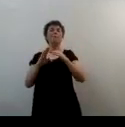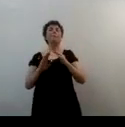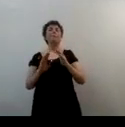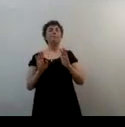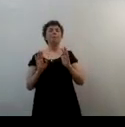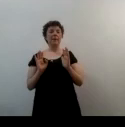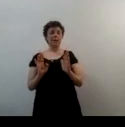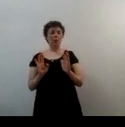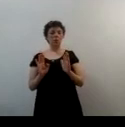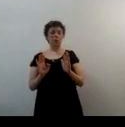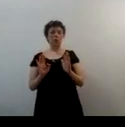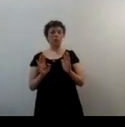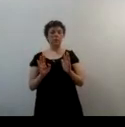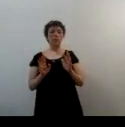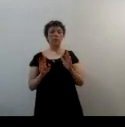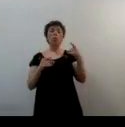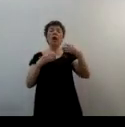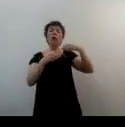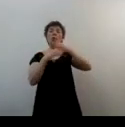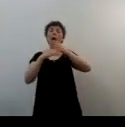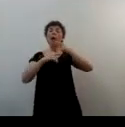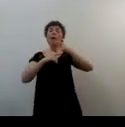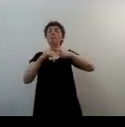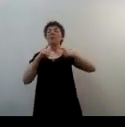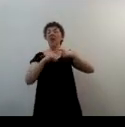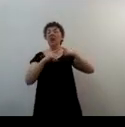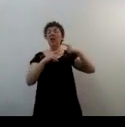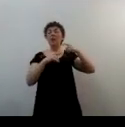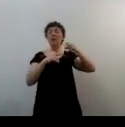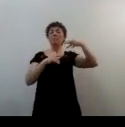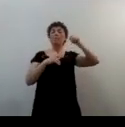pero una rodaja mediana de melón y sandía tiene la misma cantidad de